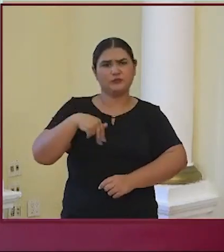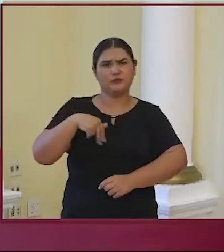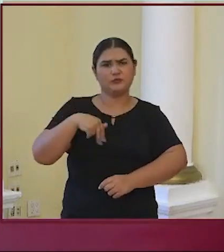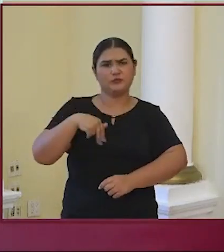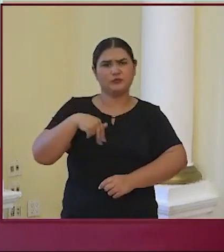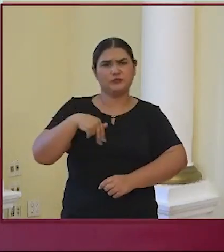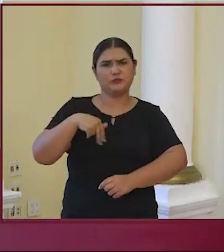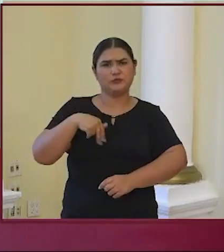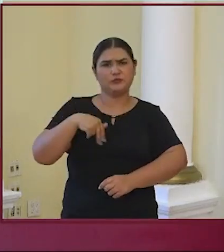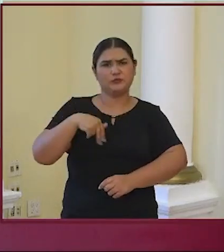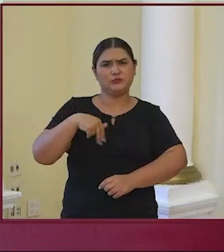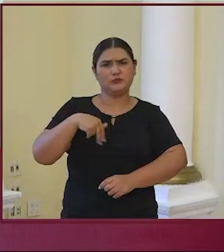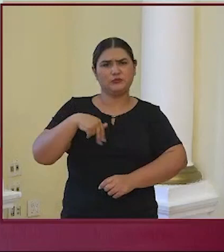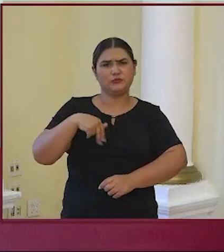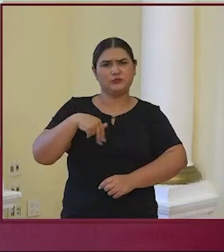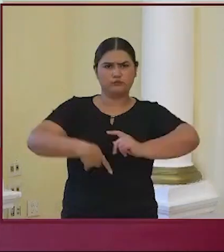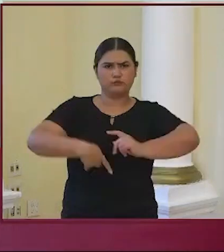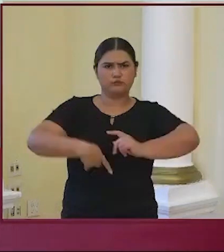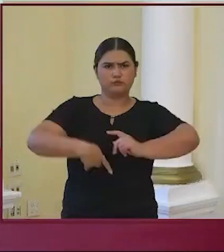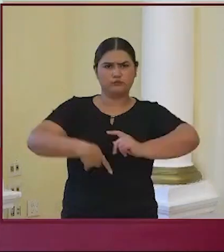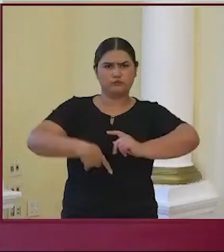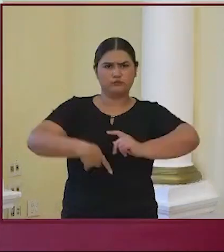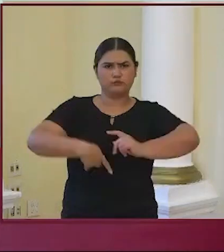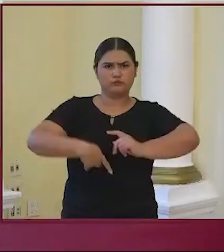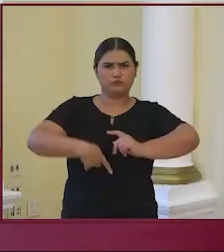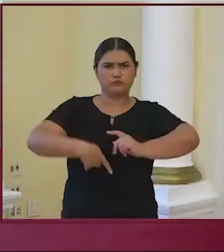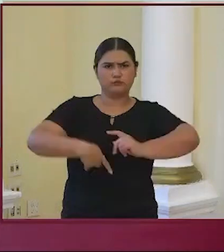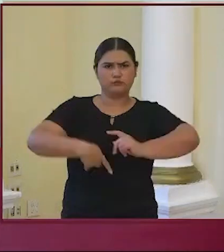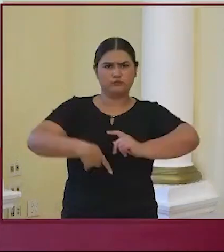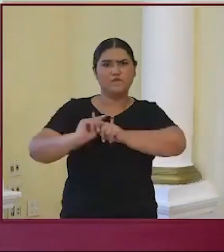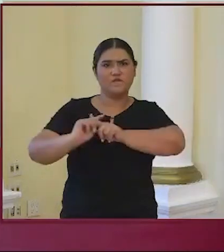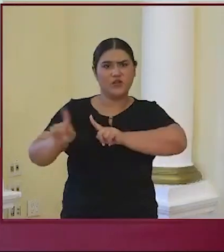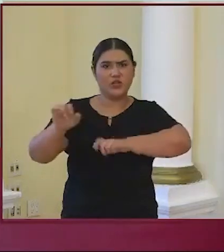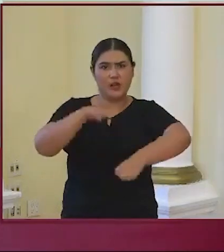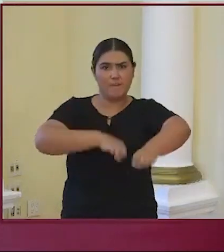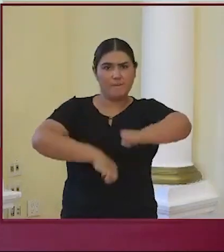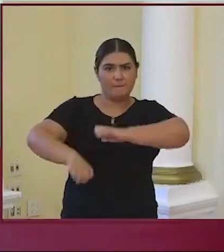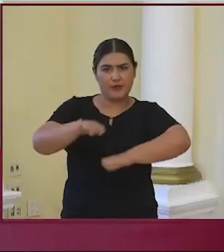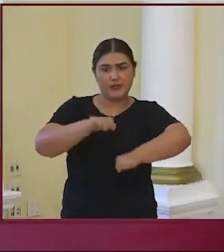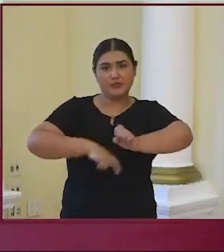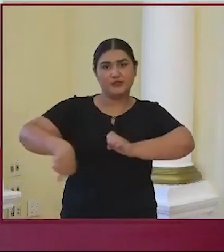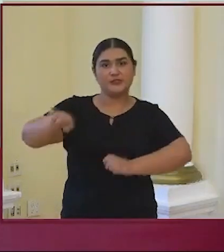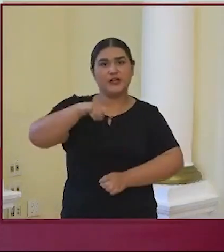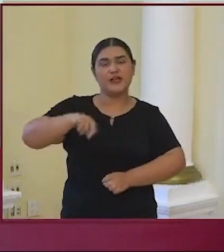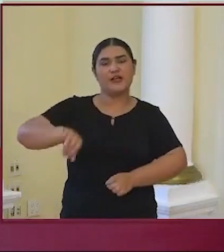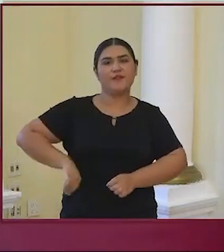con algunas empresas que están interesadas en el